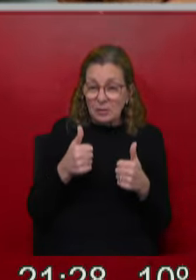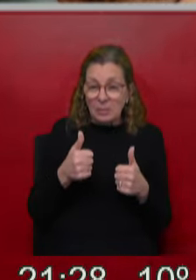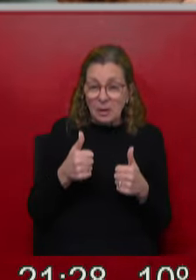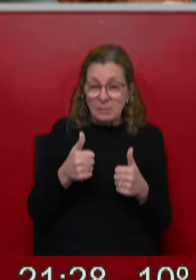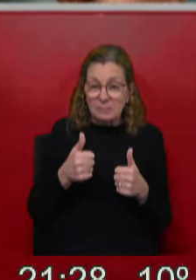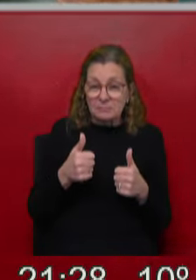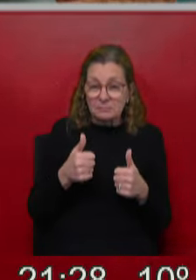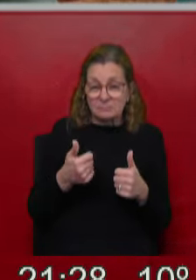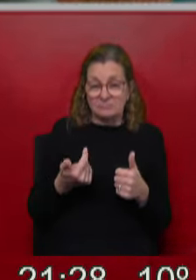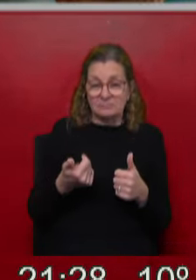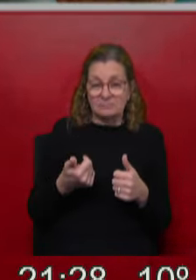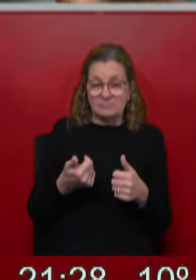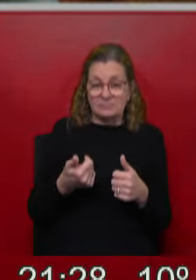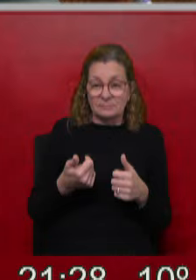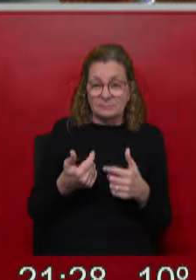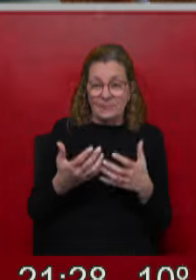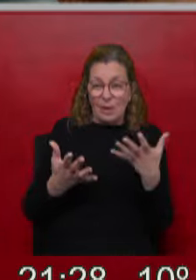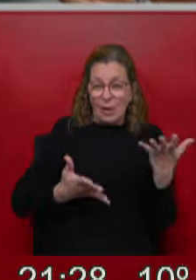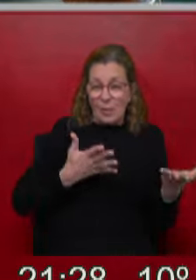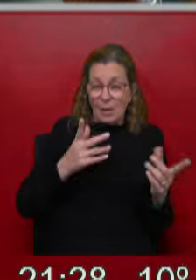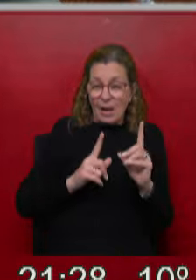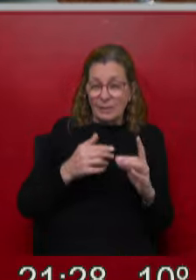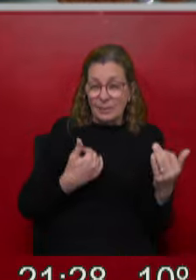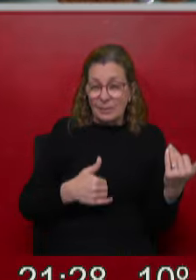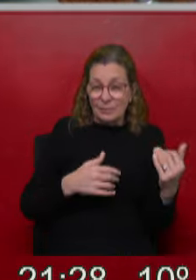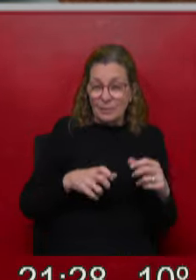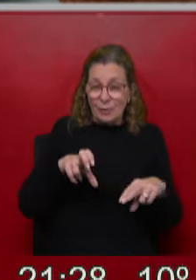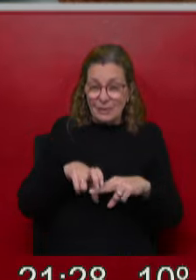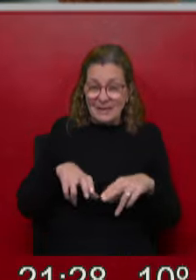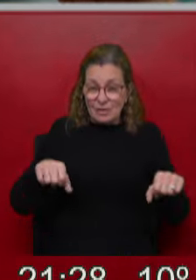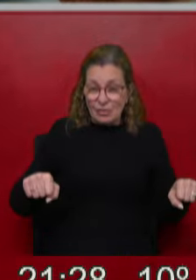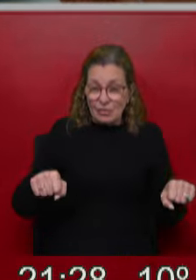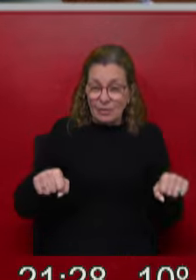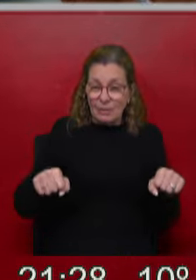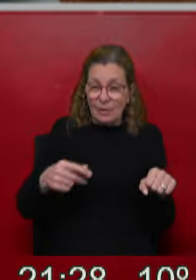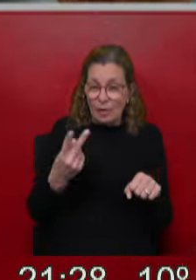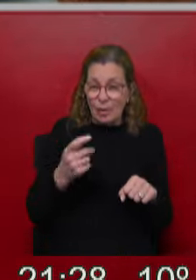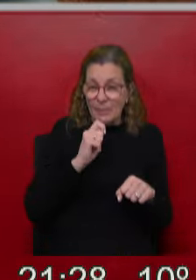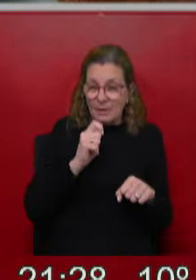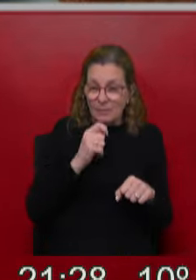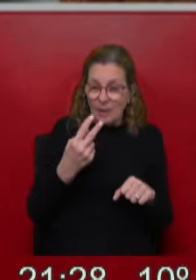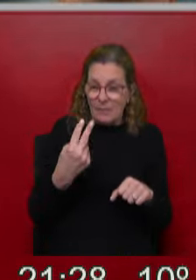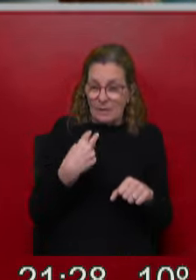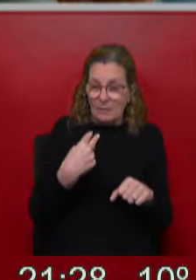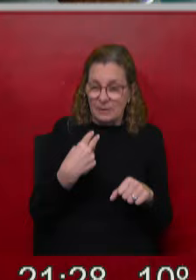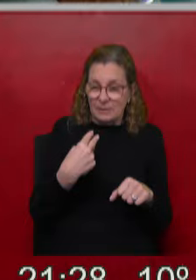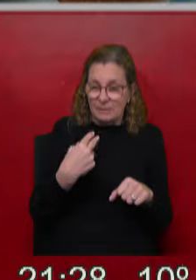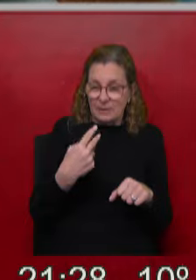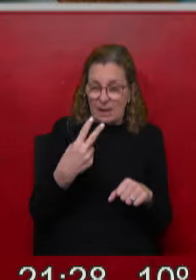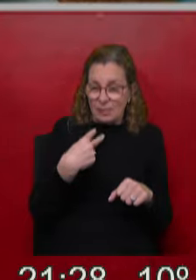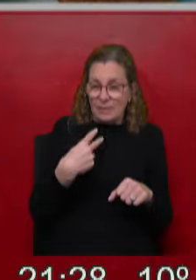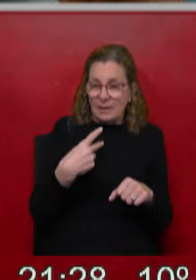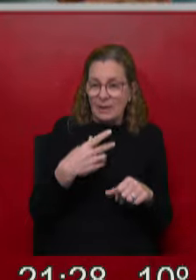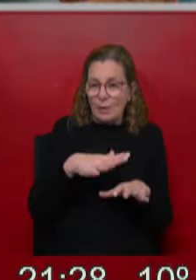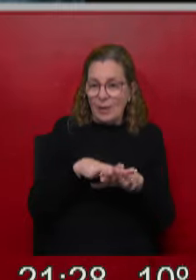acá, estoy más incómodo a veces tocando la guitarra en un sillón así, con dos periodistas mirándome, eso es más antinatural que estar en